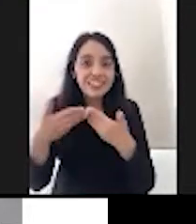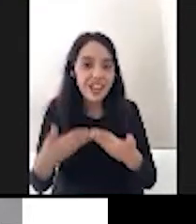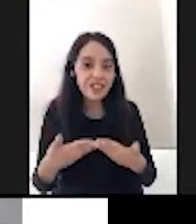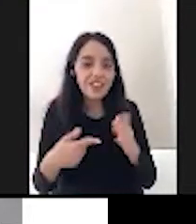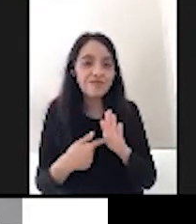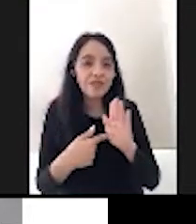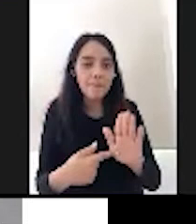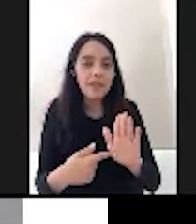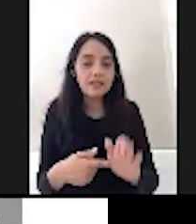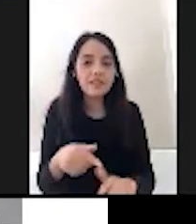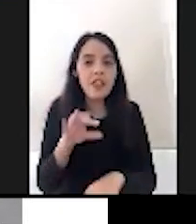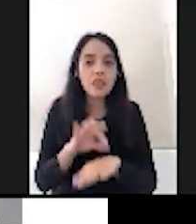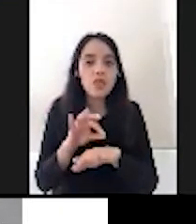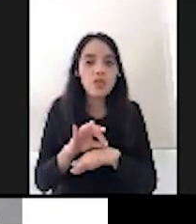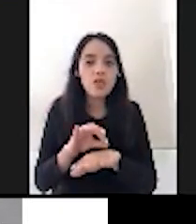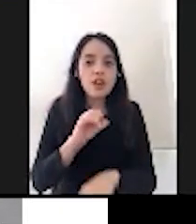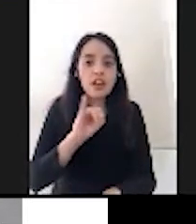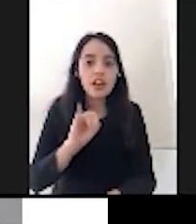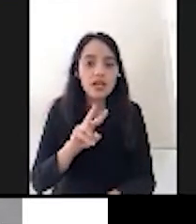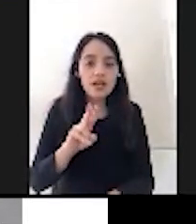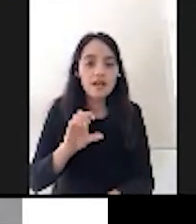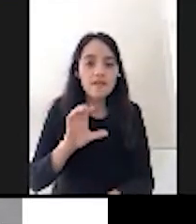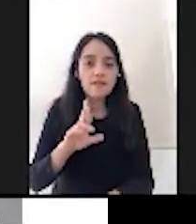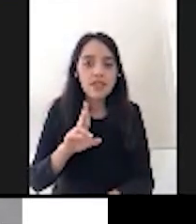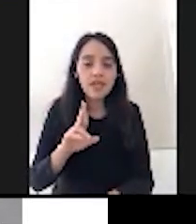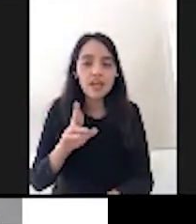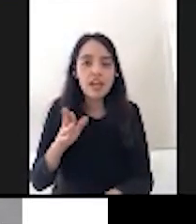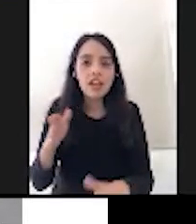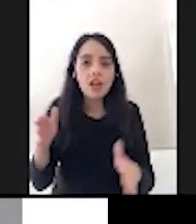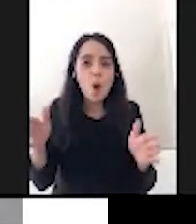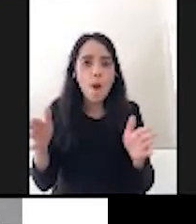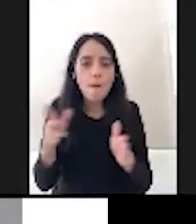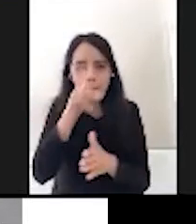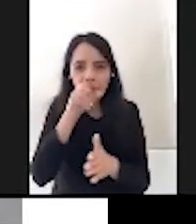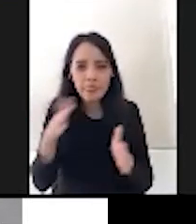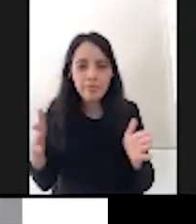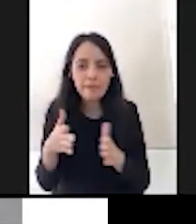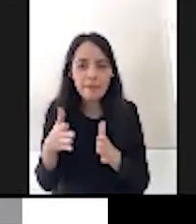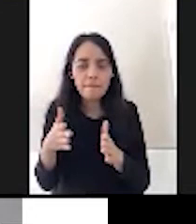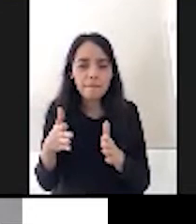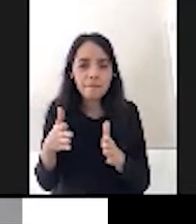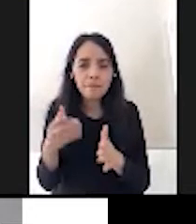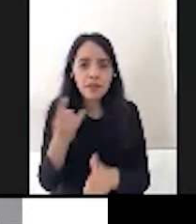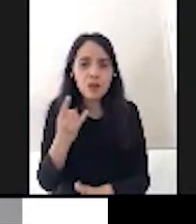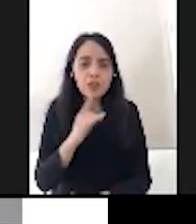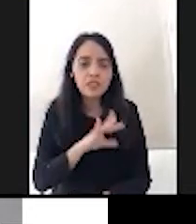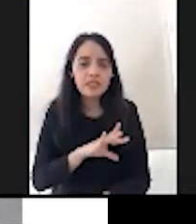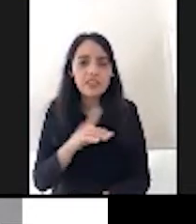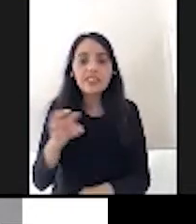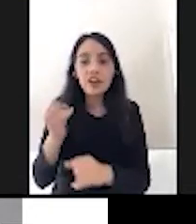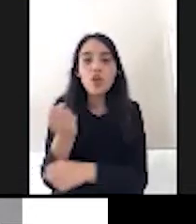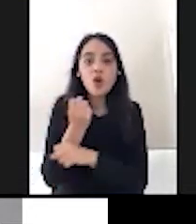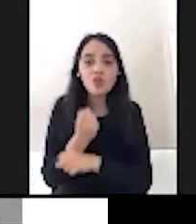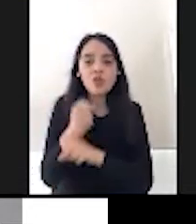Hospital Clínico de la Universidad de Chile, que es el oftalmólogo que nos ha ayudado con toda la parte del análisis de datos de los pacientes.